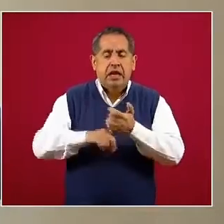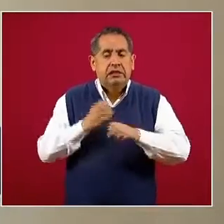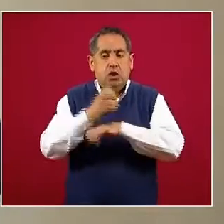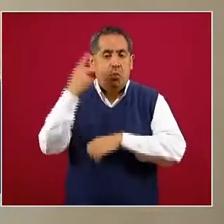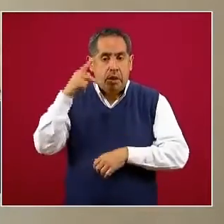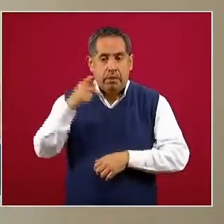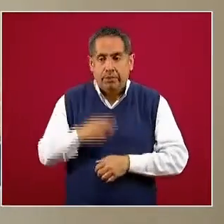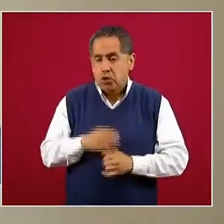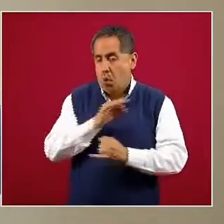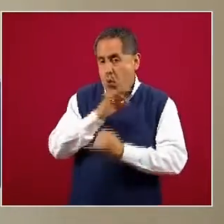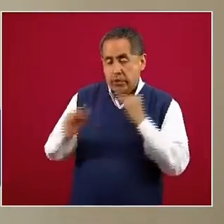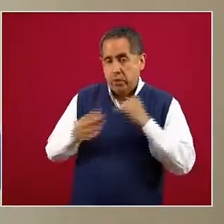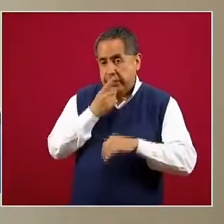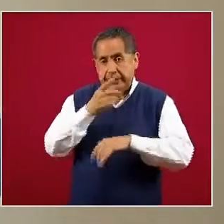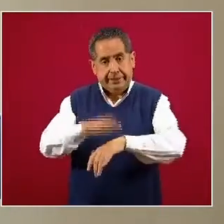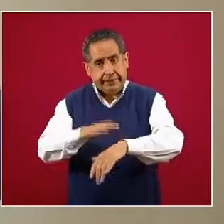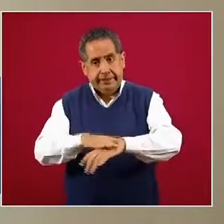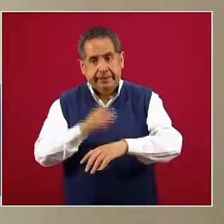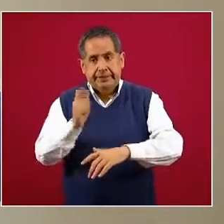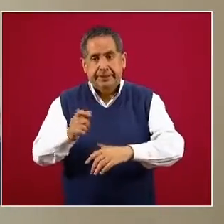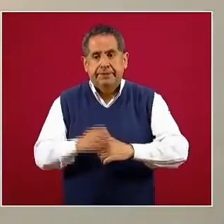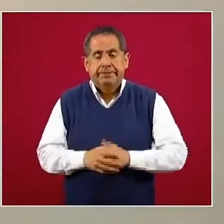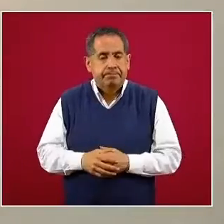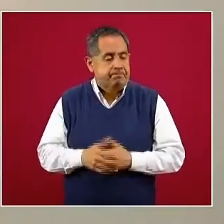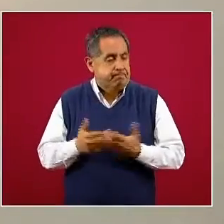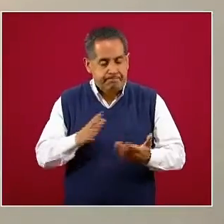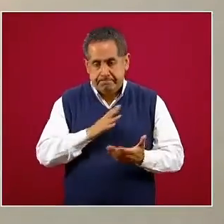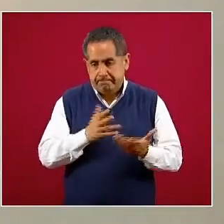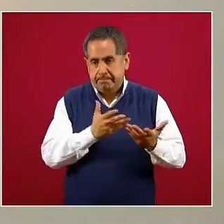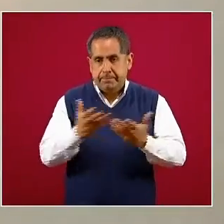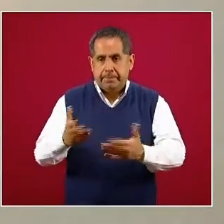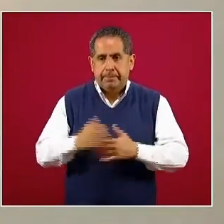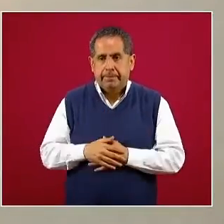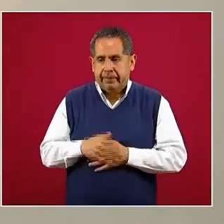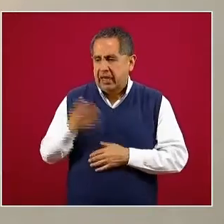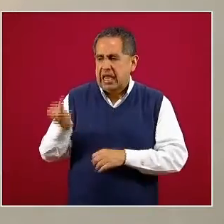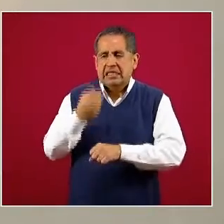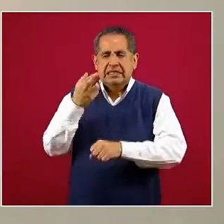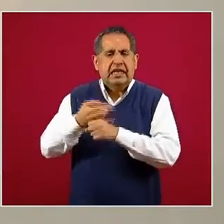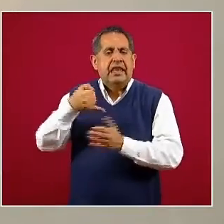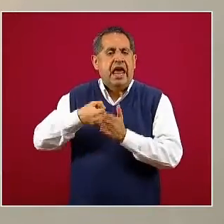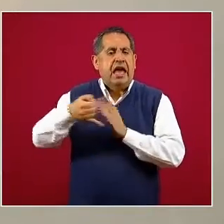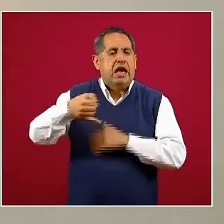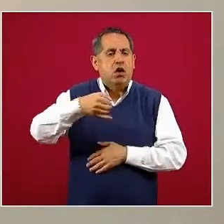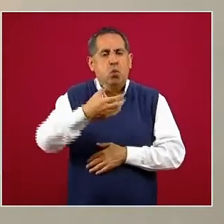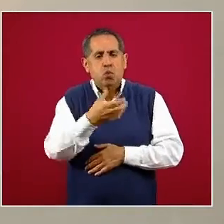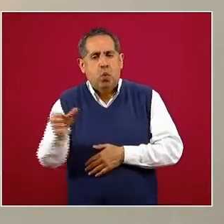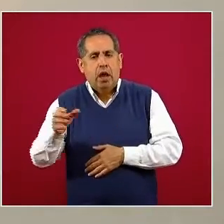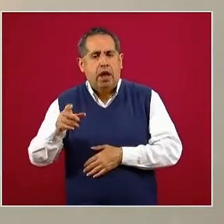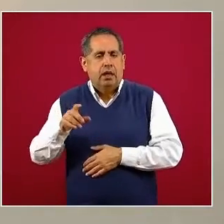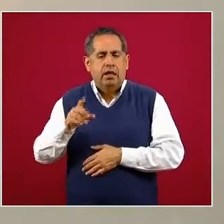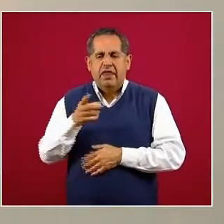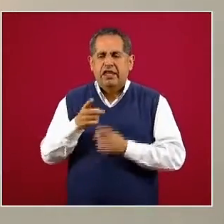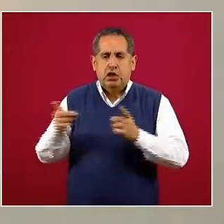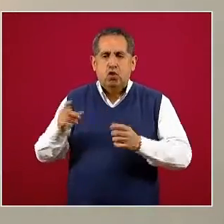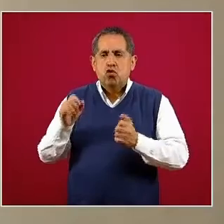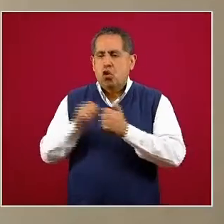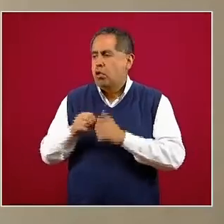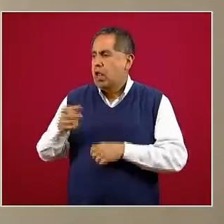coronavirus. Y en particular se suma a la estrategia transversal e intersecretarial para impulsar